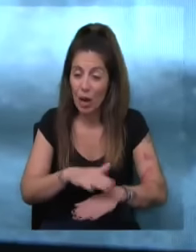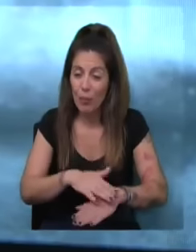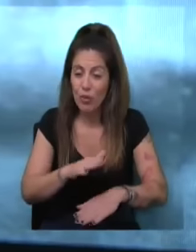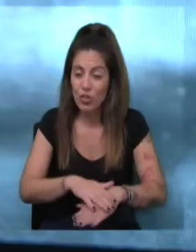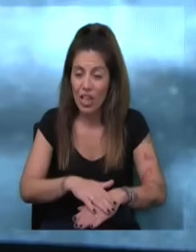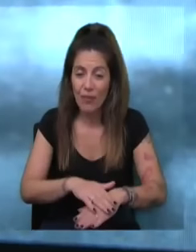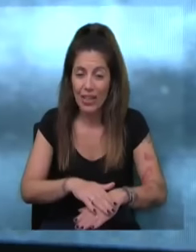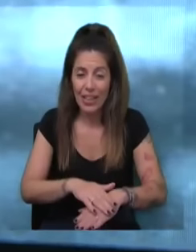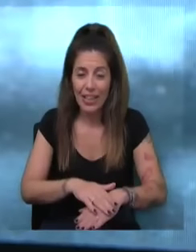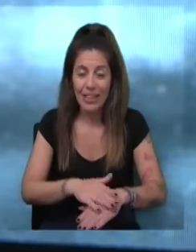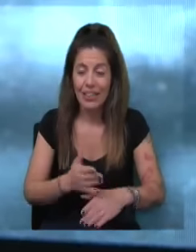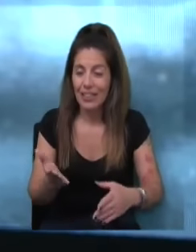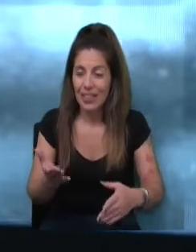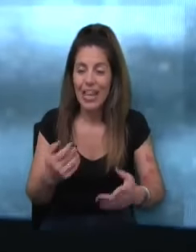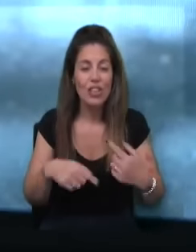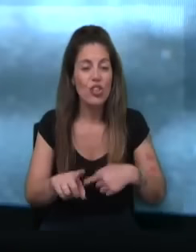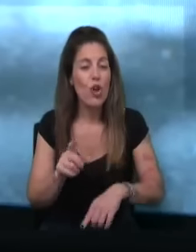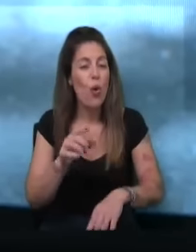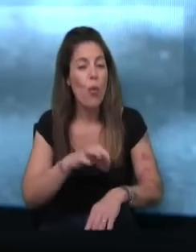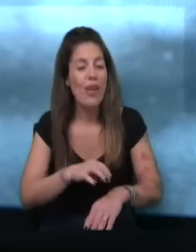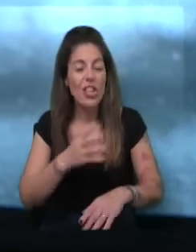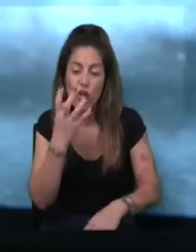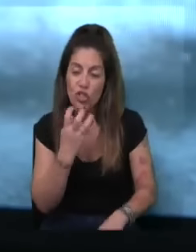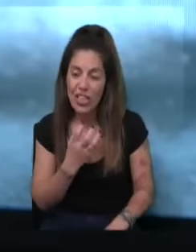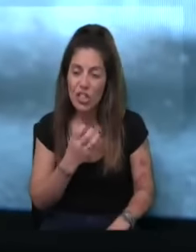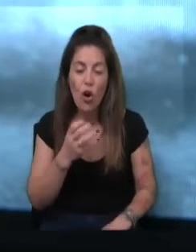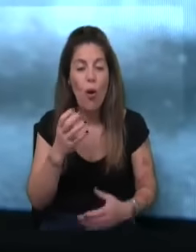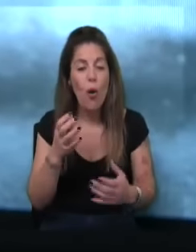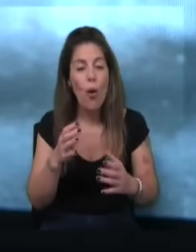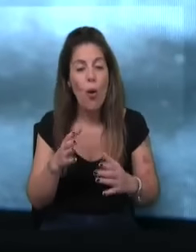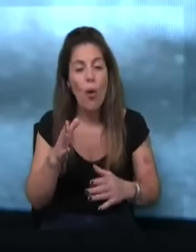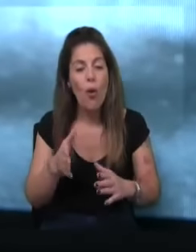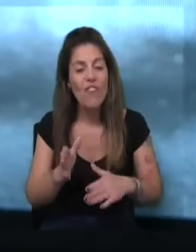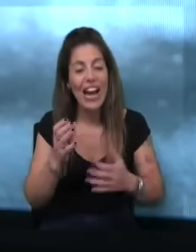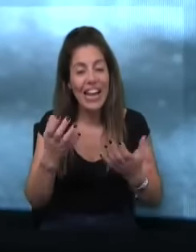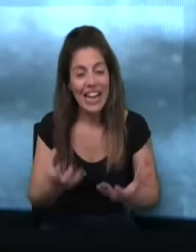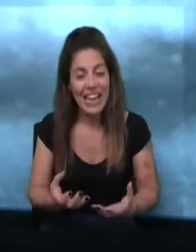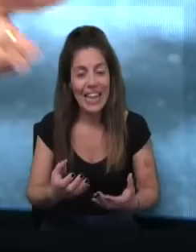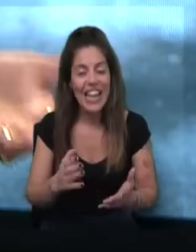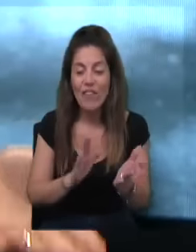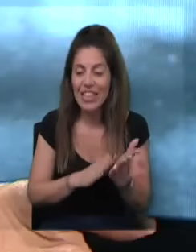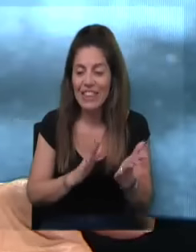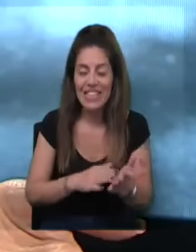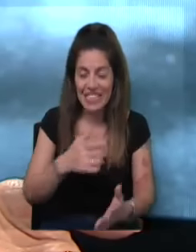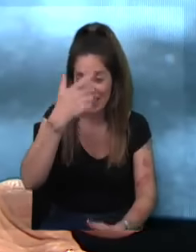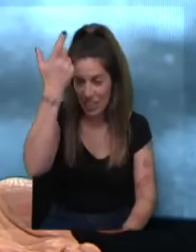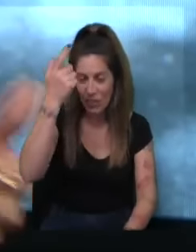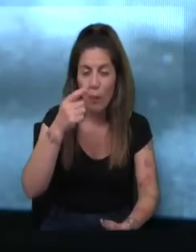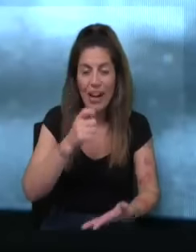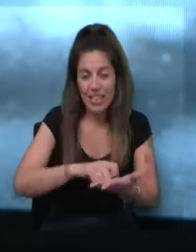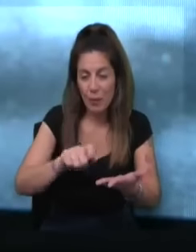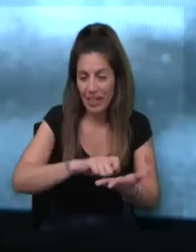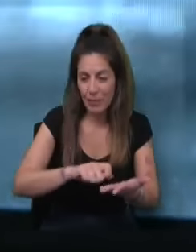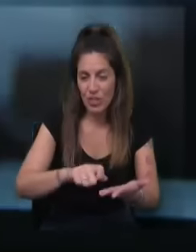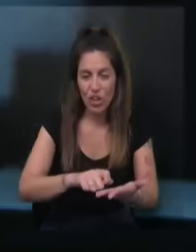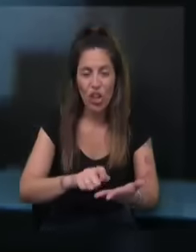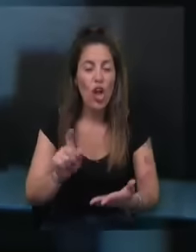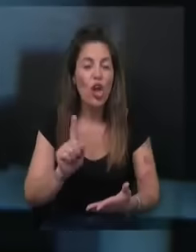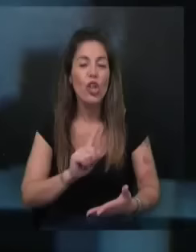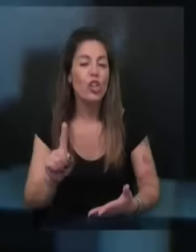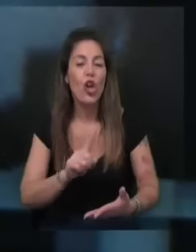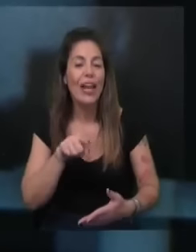ya enia un médico serio va a querer evidencia científica para esa prescripción no se trata